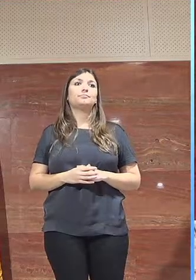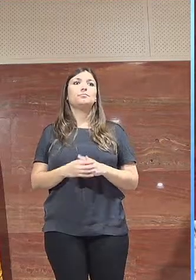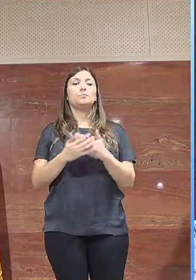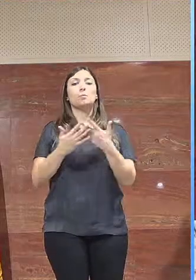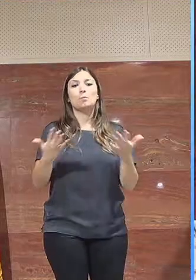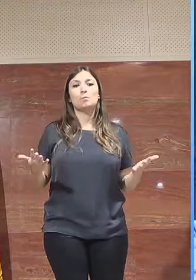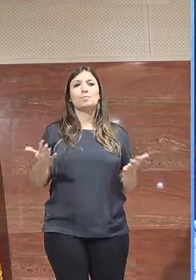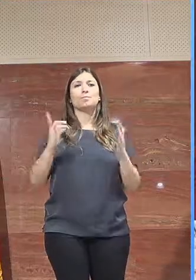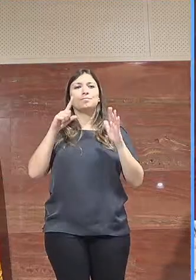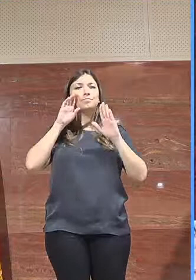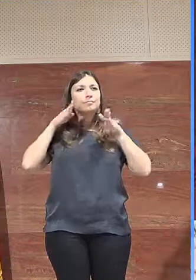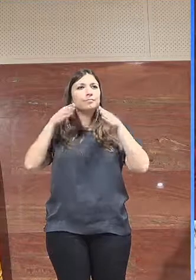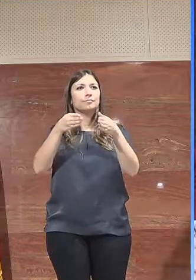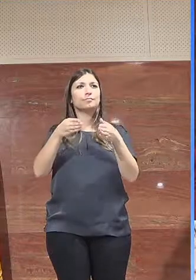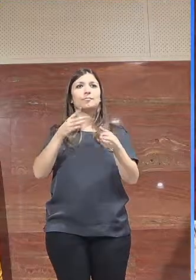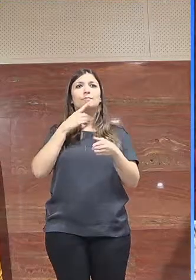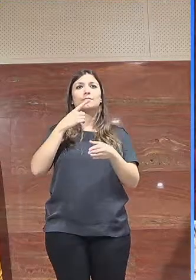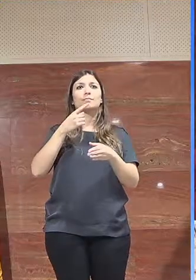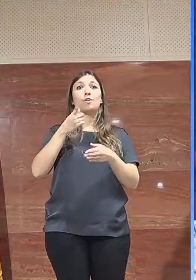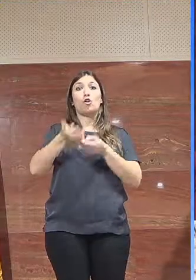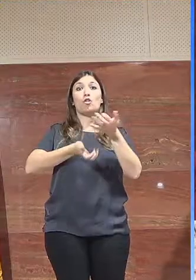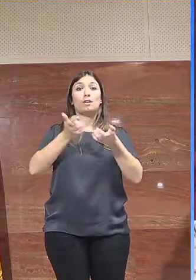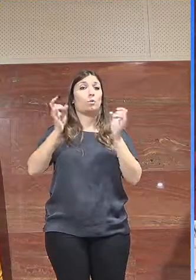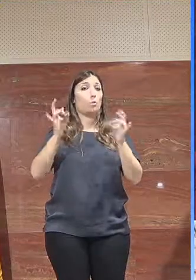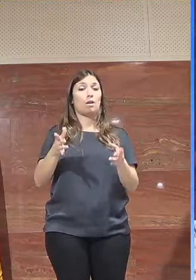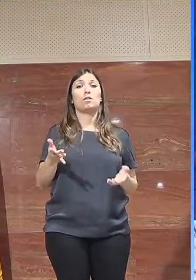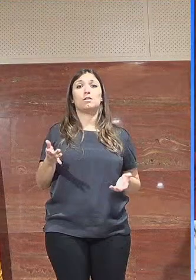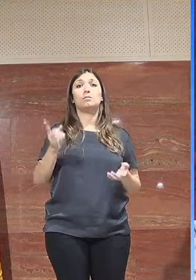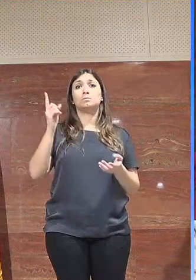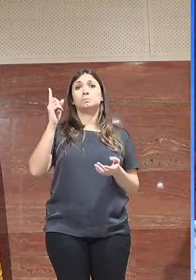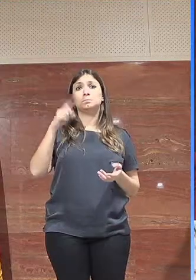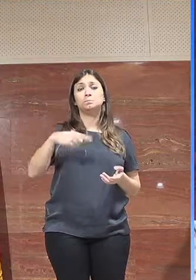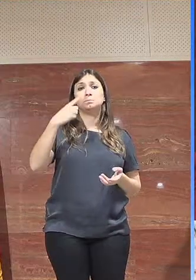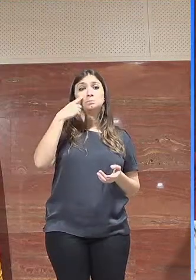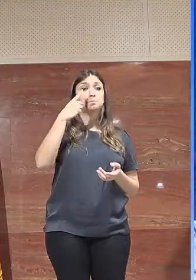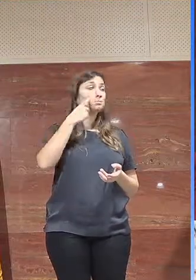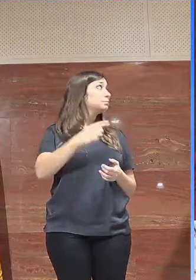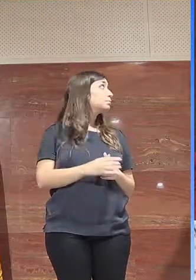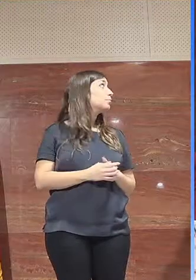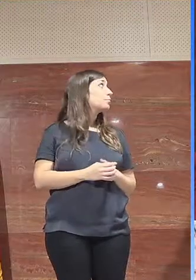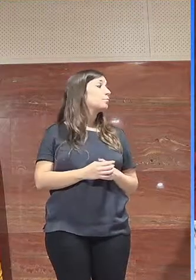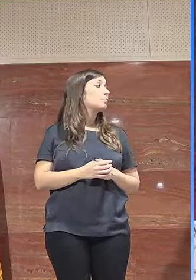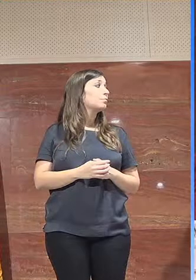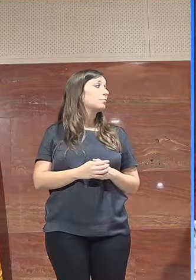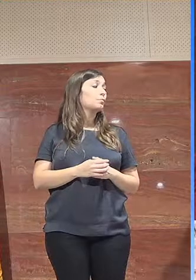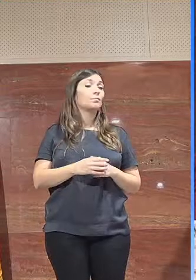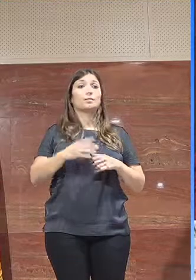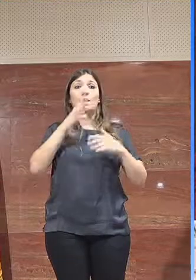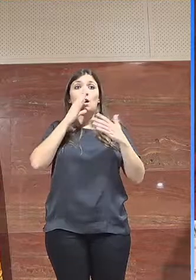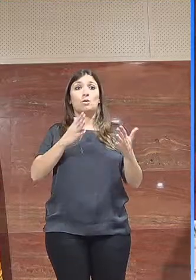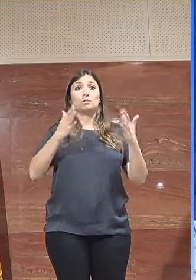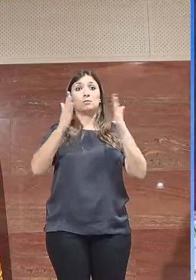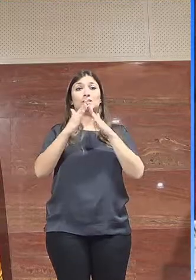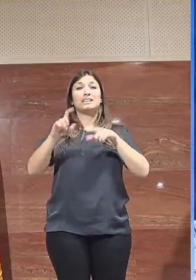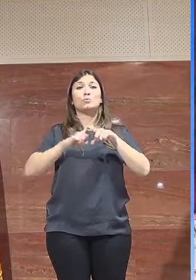llama la atención también pues, bueno, la utilización de la cocina, ¿no? Sigue habiendo, bueno, si nos fijamos en muchas de las viviendas, sobre todo de